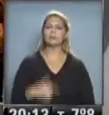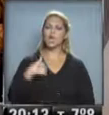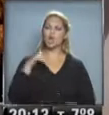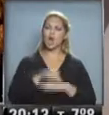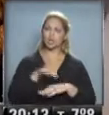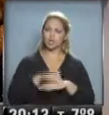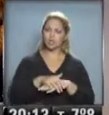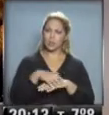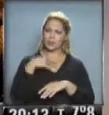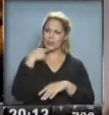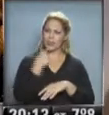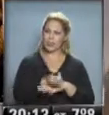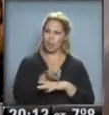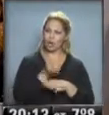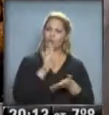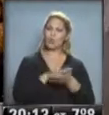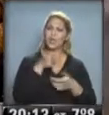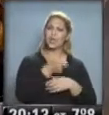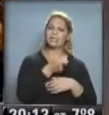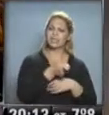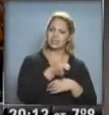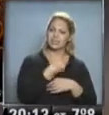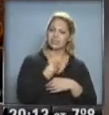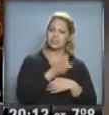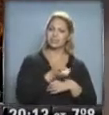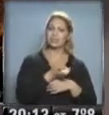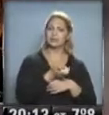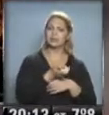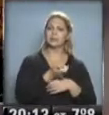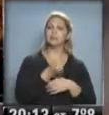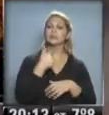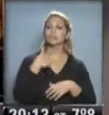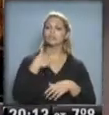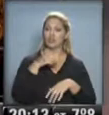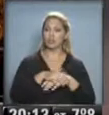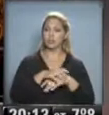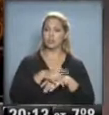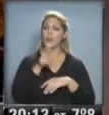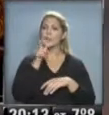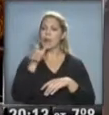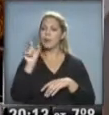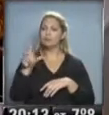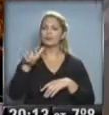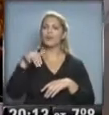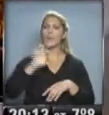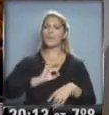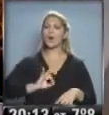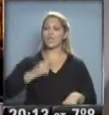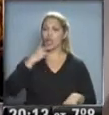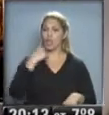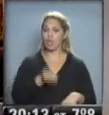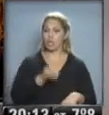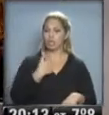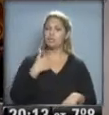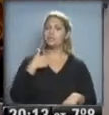Soy el responsable de lo de Ravignani 2360. Fui yo. Con esta palabra, Jorge Mangieri, el portero del